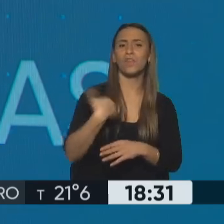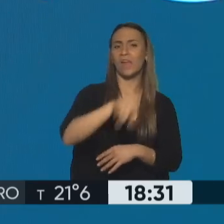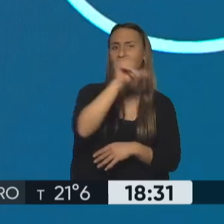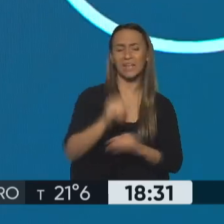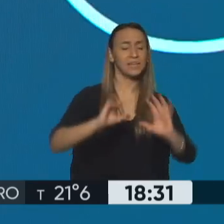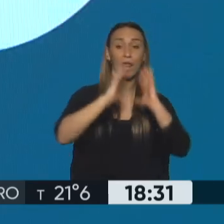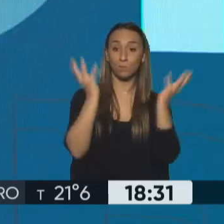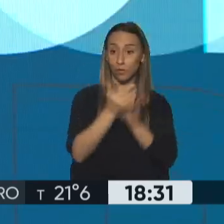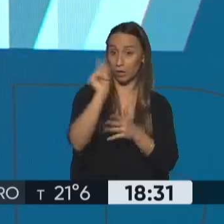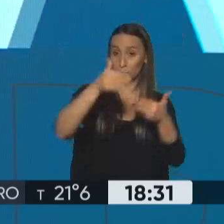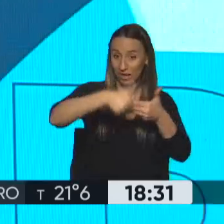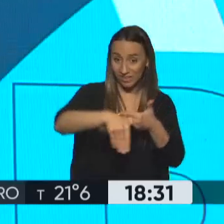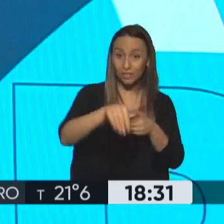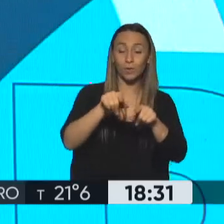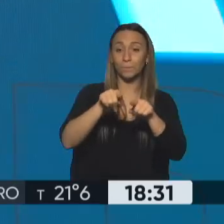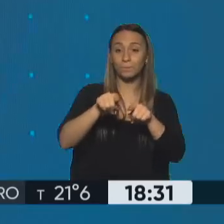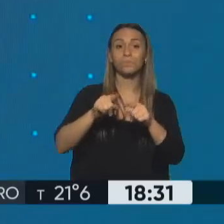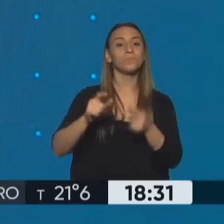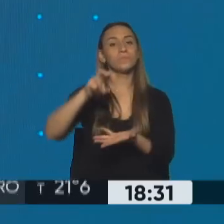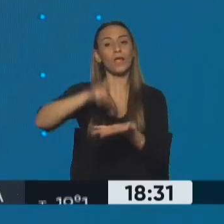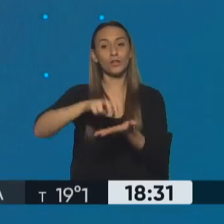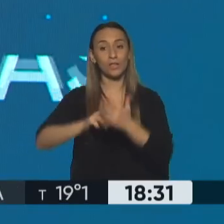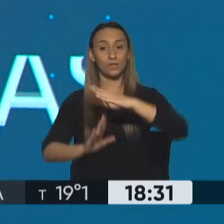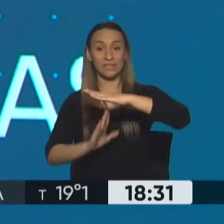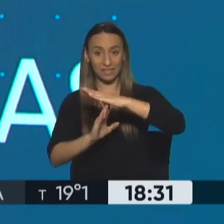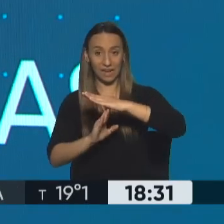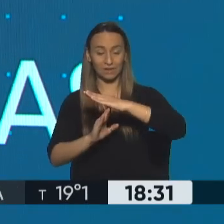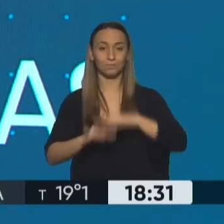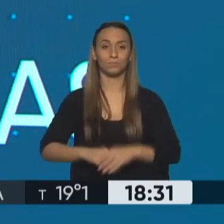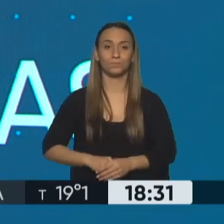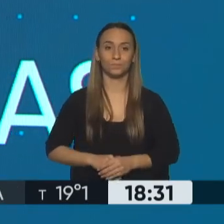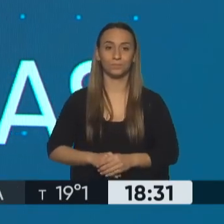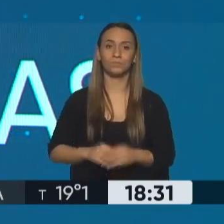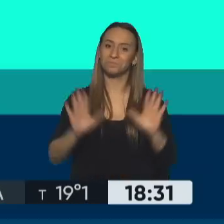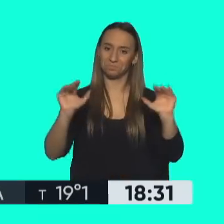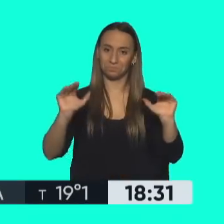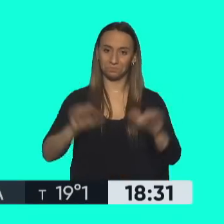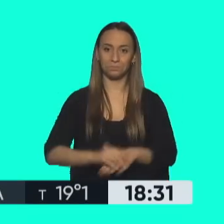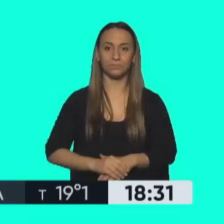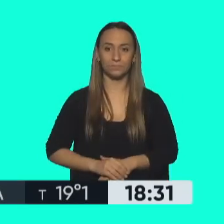el mundo, en instantes nada más, en la edición central de Televisión Pública Noticias. Hasta luego.